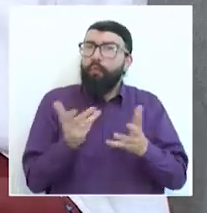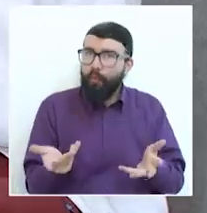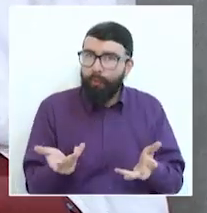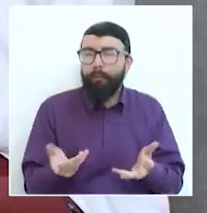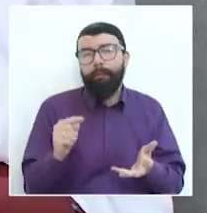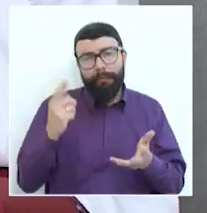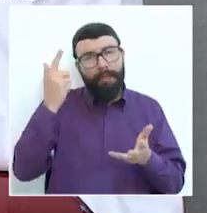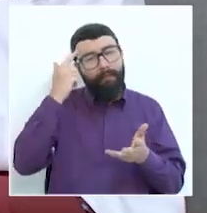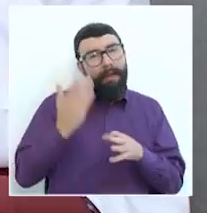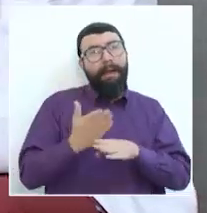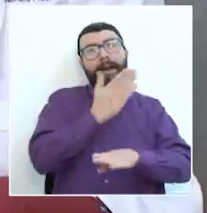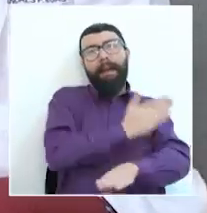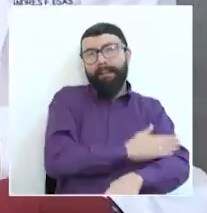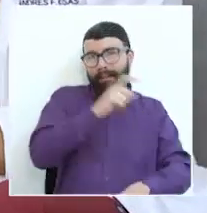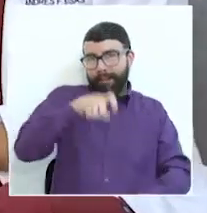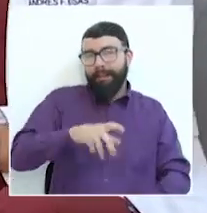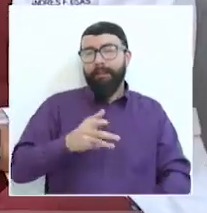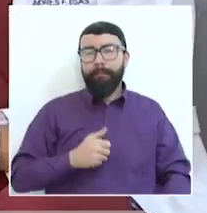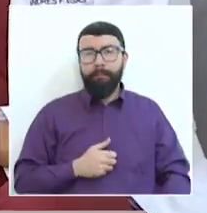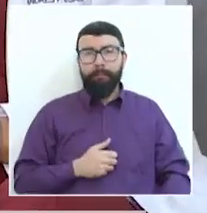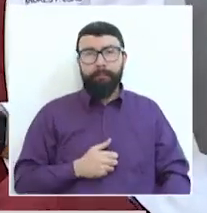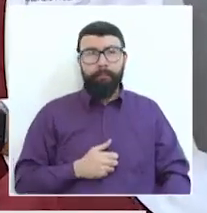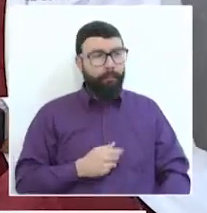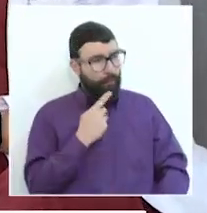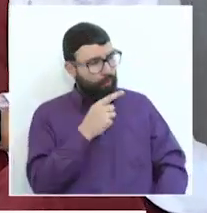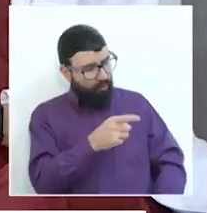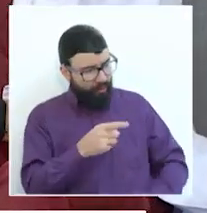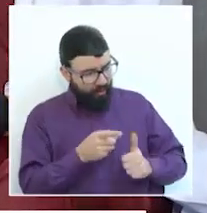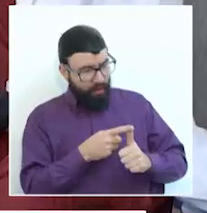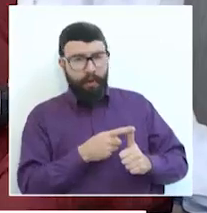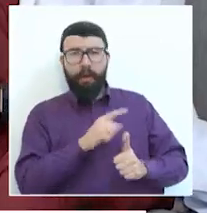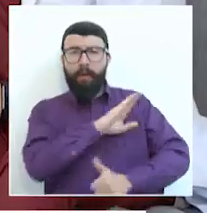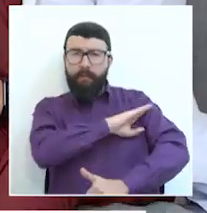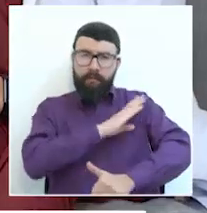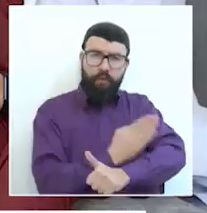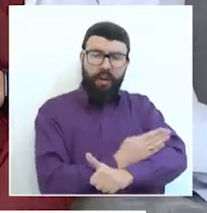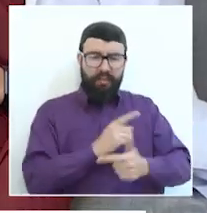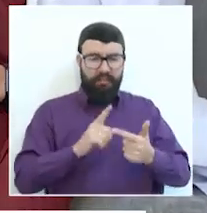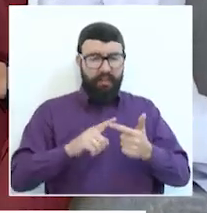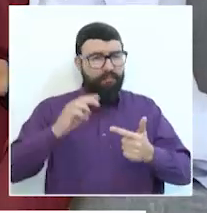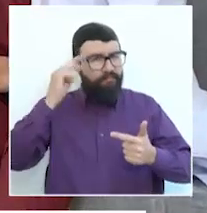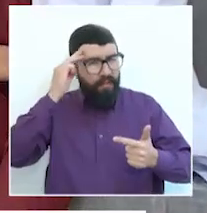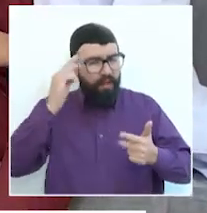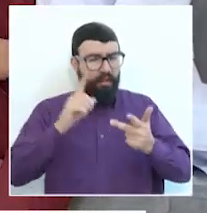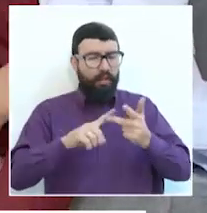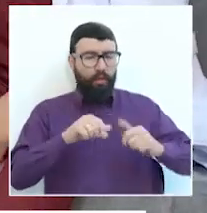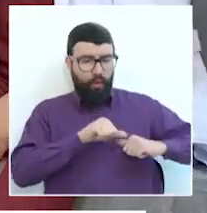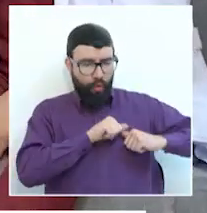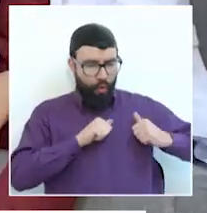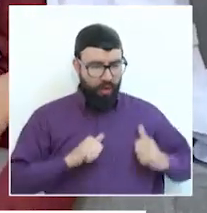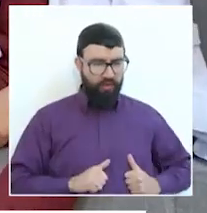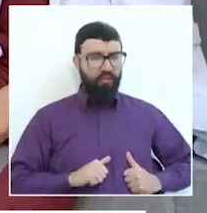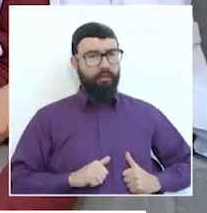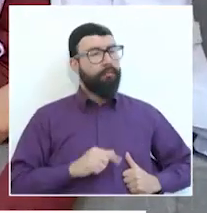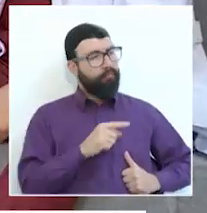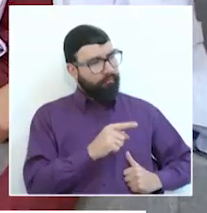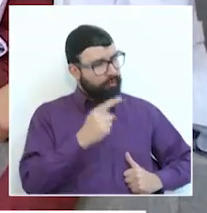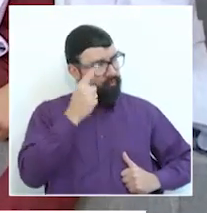Luis, entonces usted creó esa marca, fuerza, mente, corazón y tal. Mente, corazón y fuerza, sí. Mente, corazón y